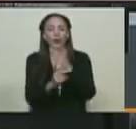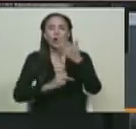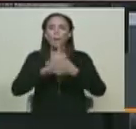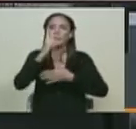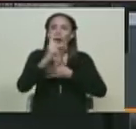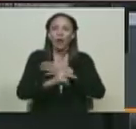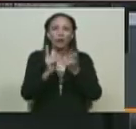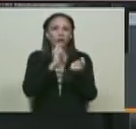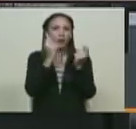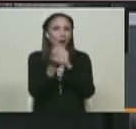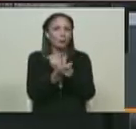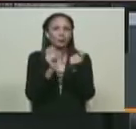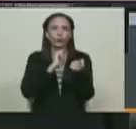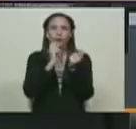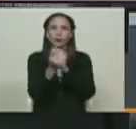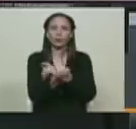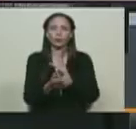renovación,